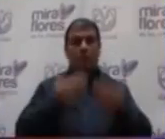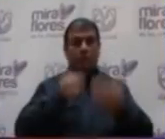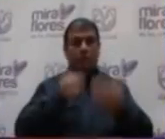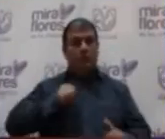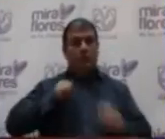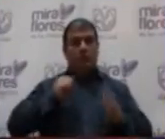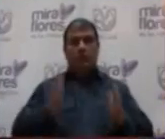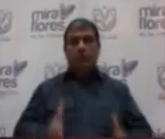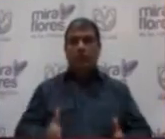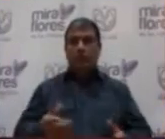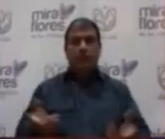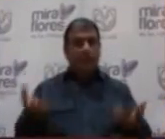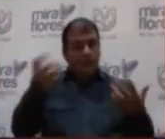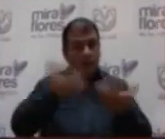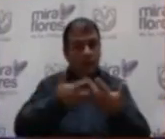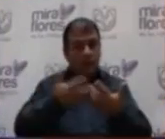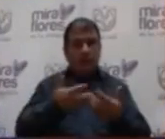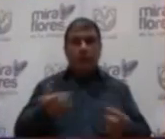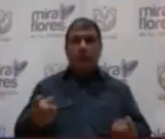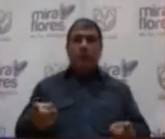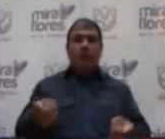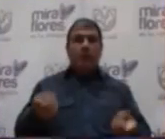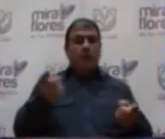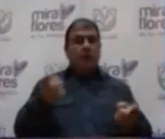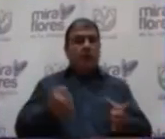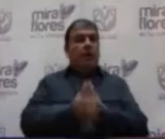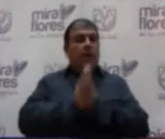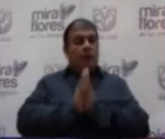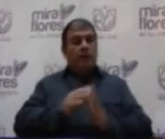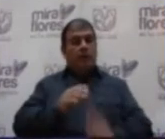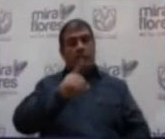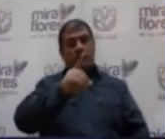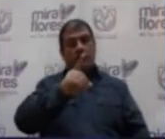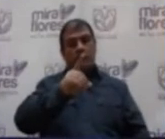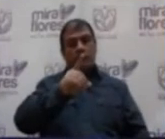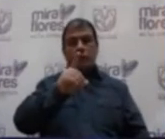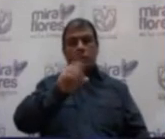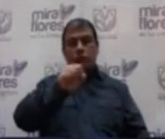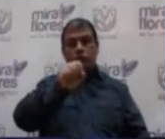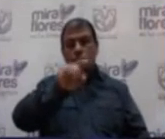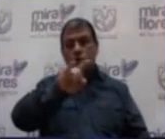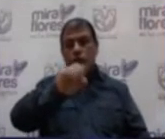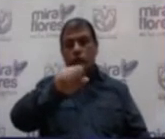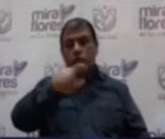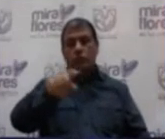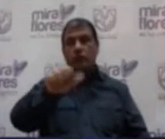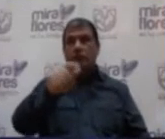alcalde. En relación al pedido del doctor Sousa,